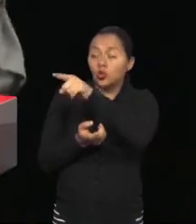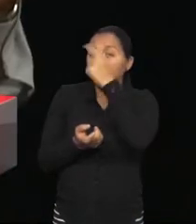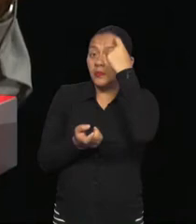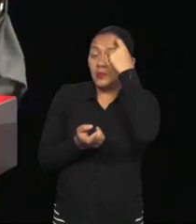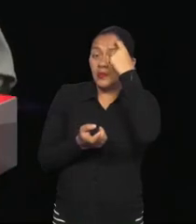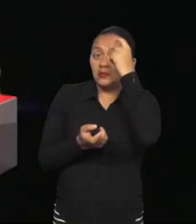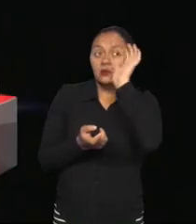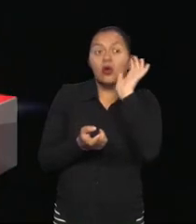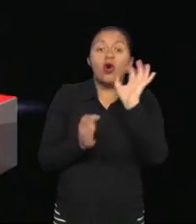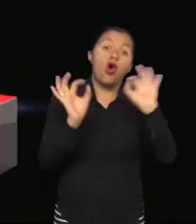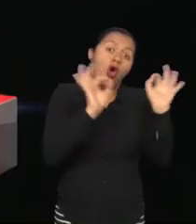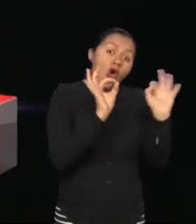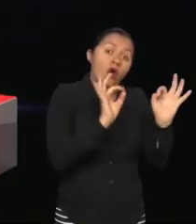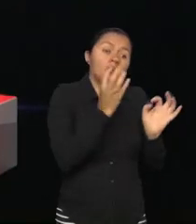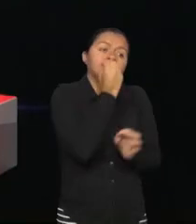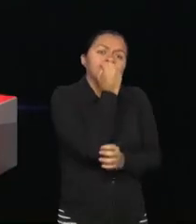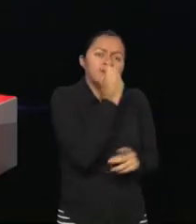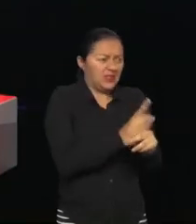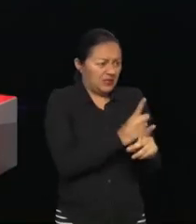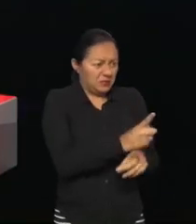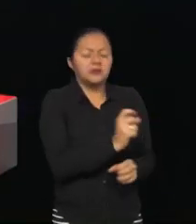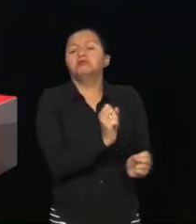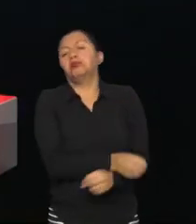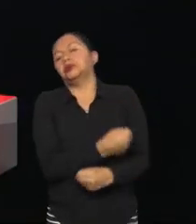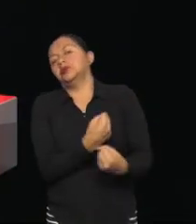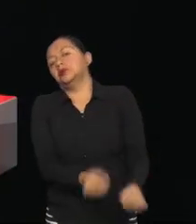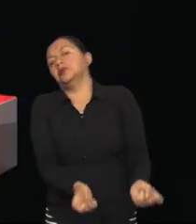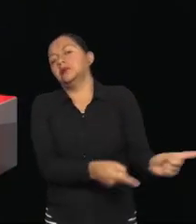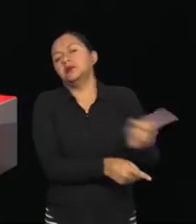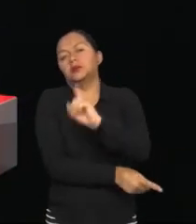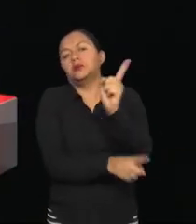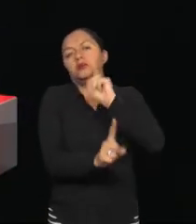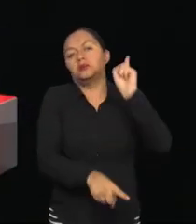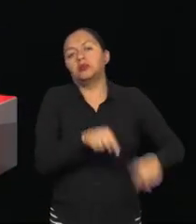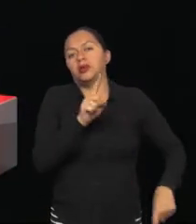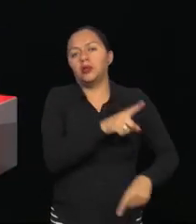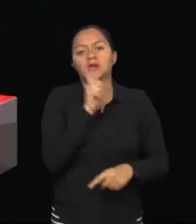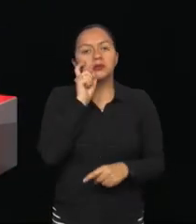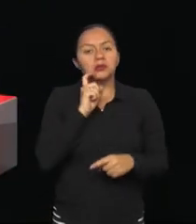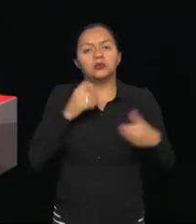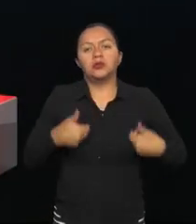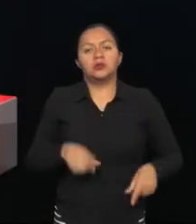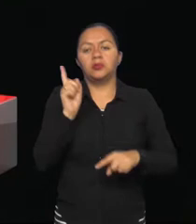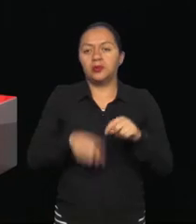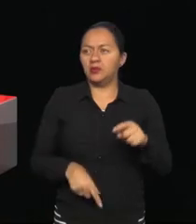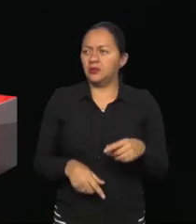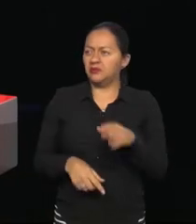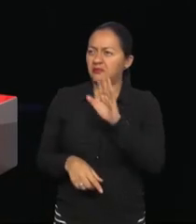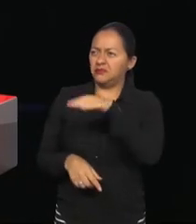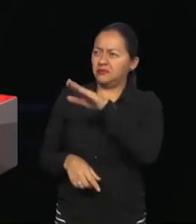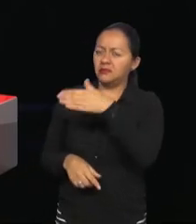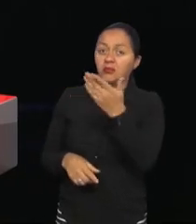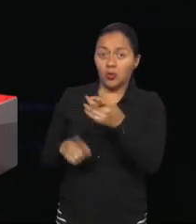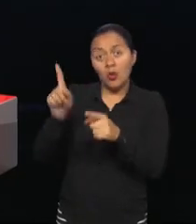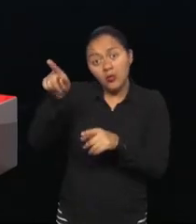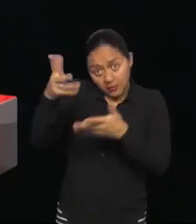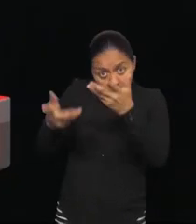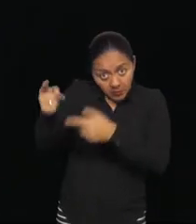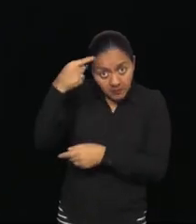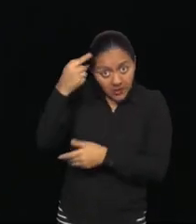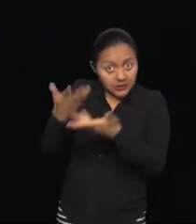y podría ser un mito también, ¿no? Muchas veces, y está tomado. ¿Por qué ves que puede ser un conflicto y dentro de la